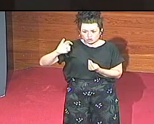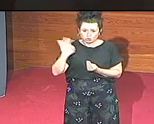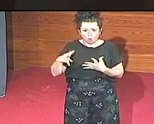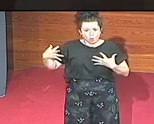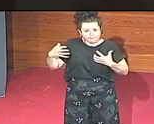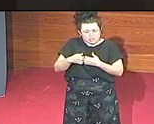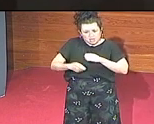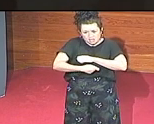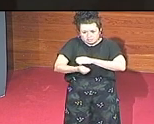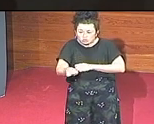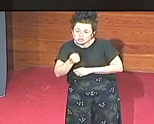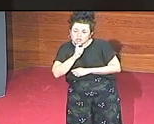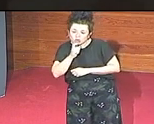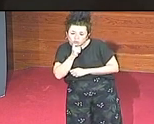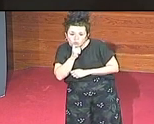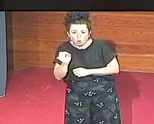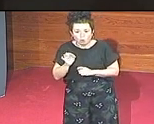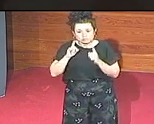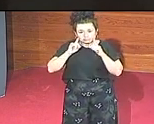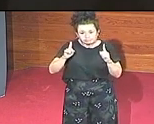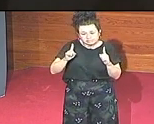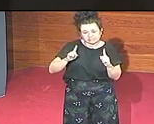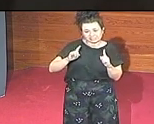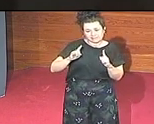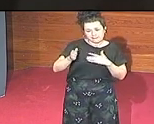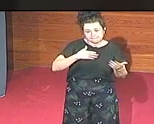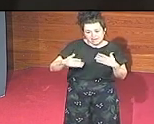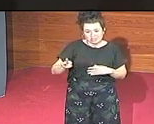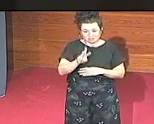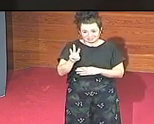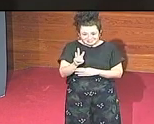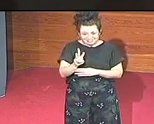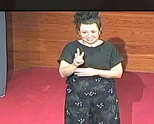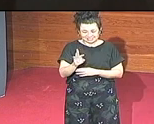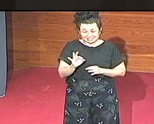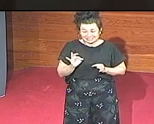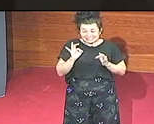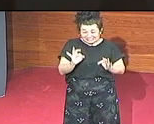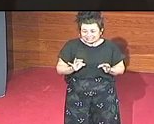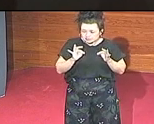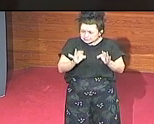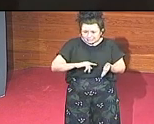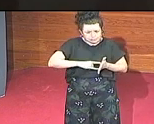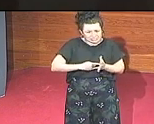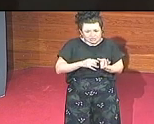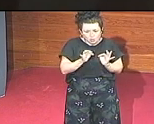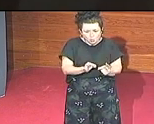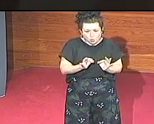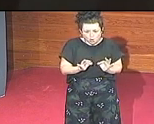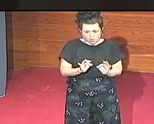o cómo fueron los sucesos del 3 de marzo y siempre con la misma técnica que se ha mostrado antes vale